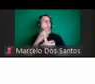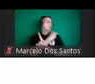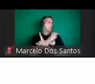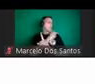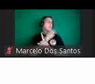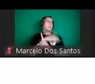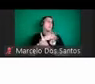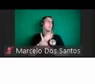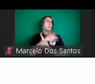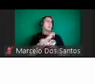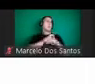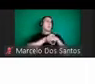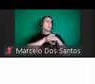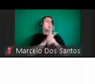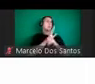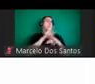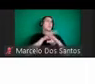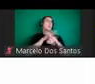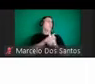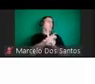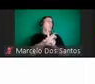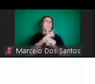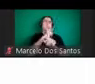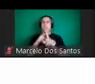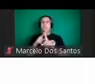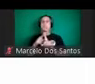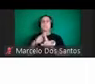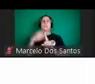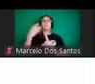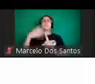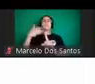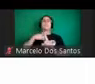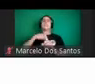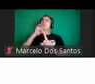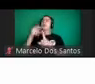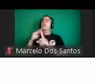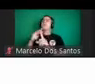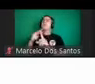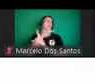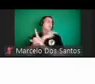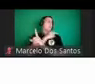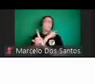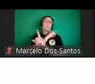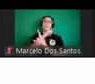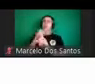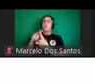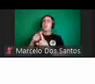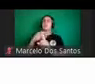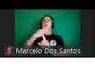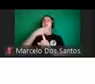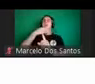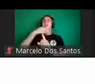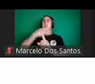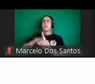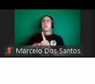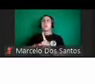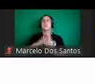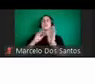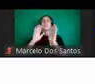aprendido muchísimas cosas, ¿verdad? Aprendimos también, por ejemplo, que el teletrabajo no es adaptable a cualquier